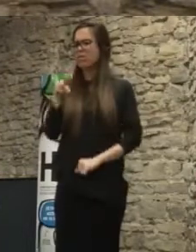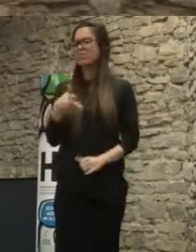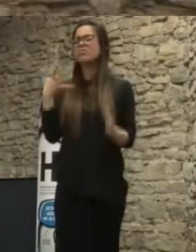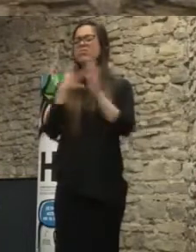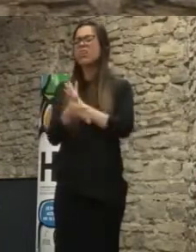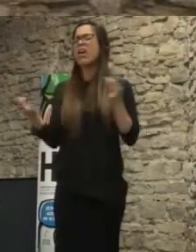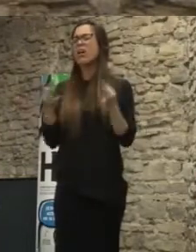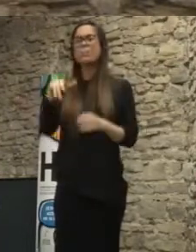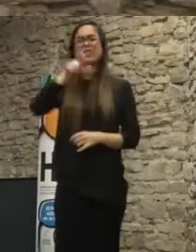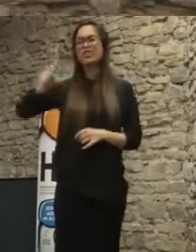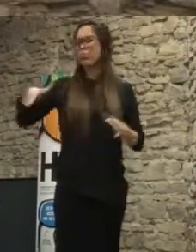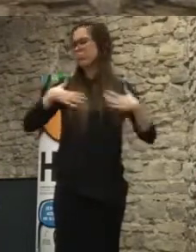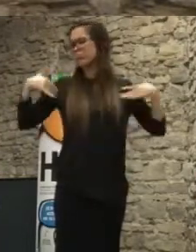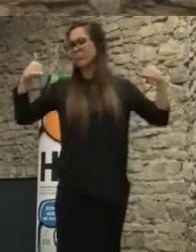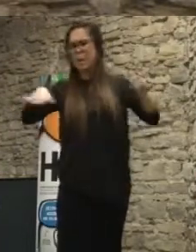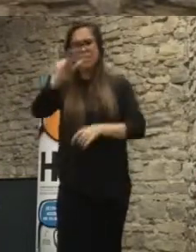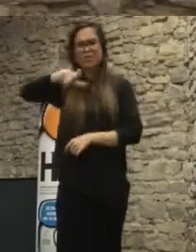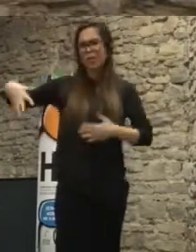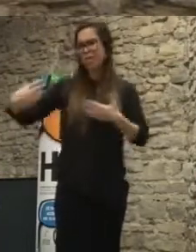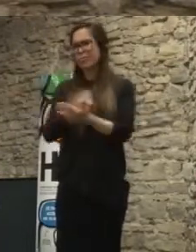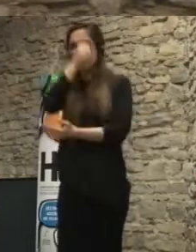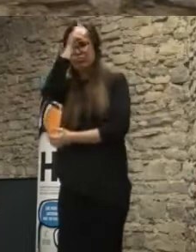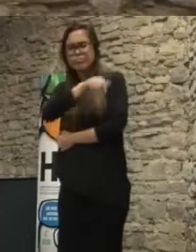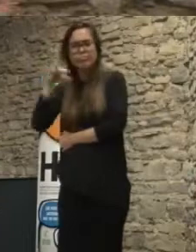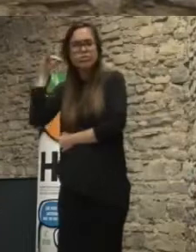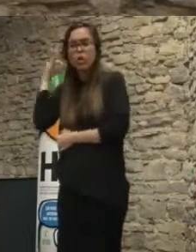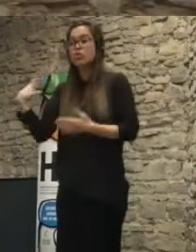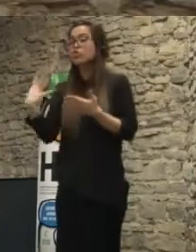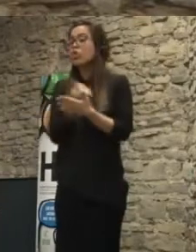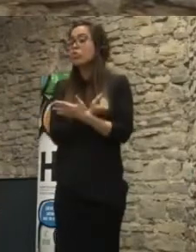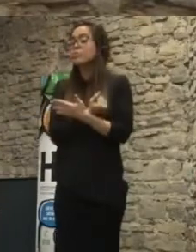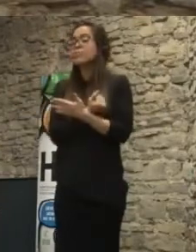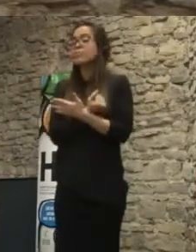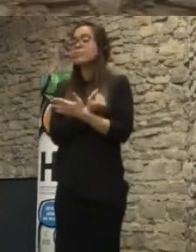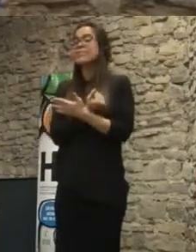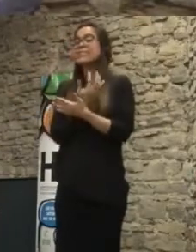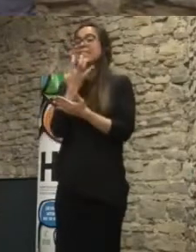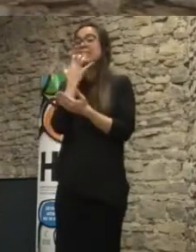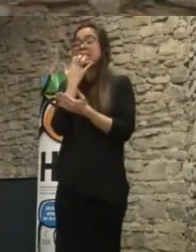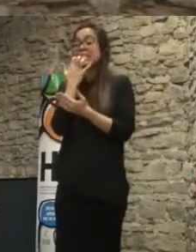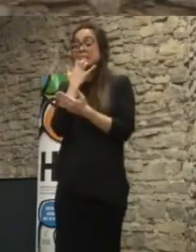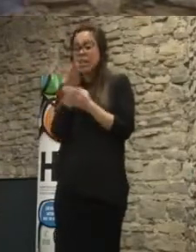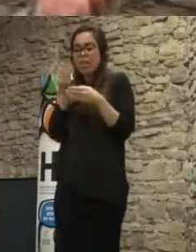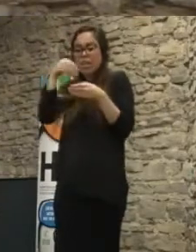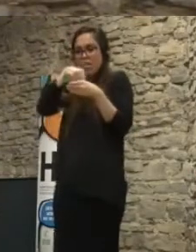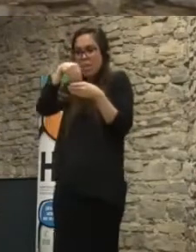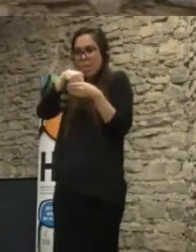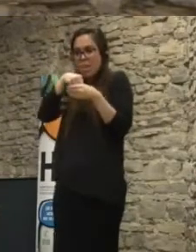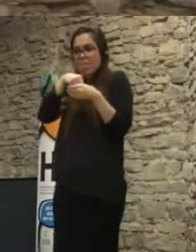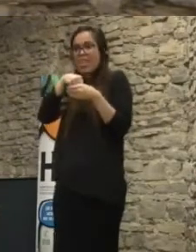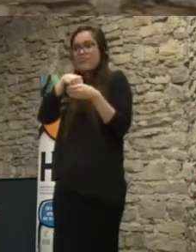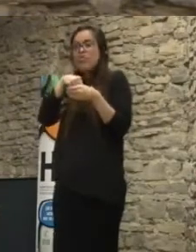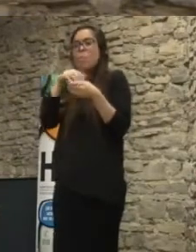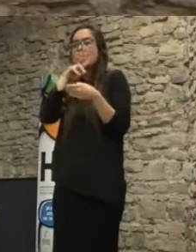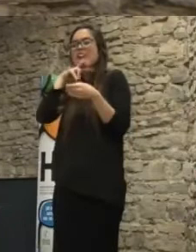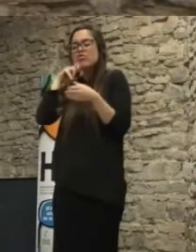mundo, a todas y a todos los que quieren compartir colectivamente dentro de los valores de la democracia.